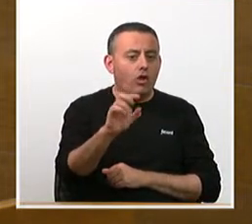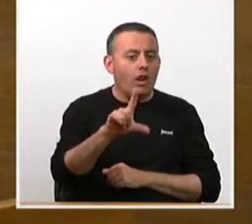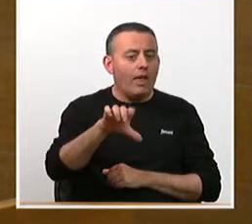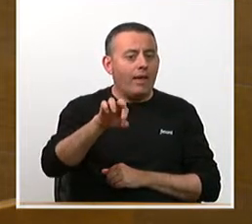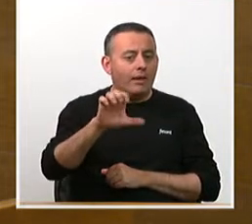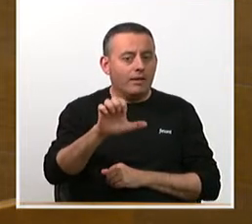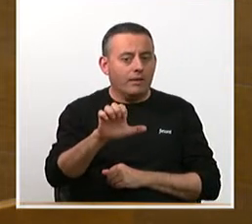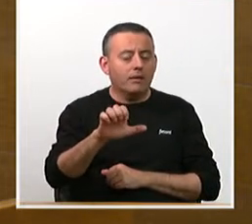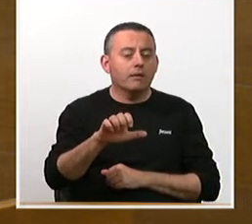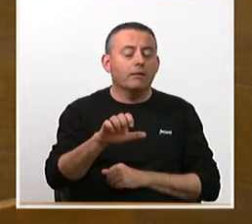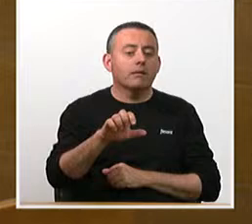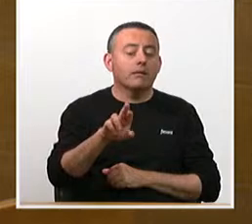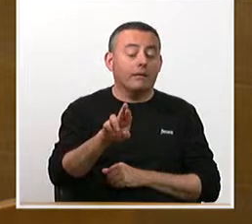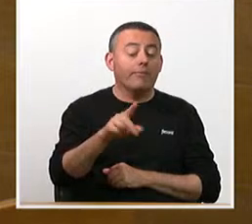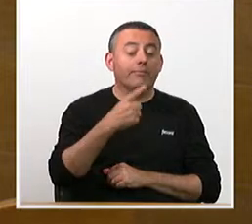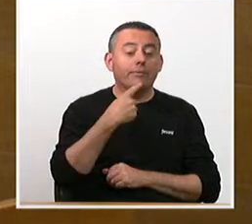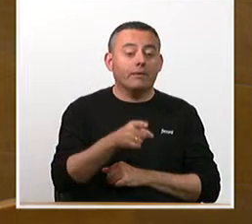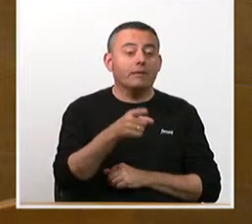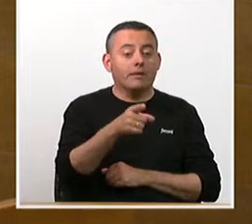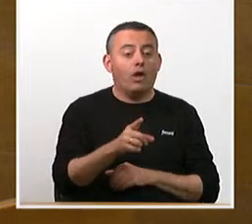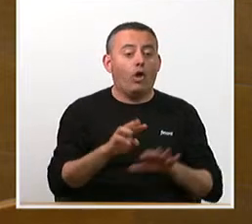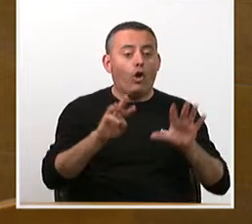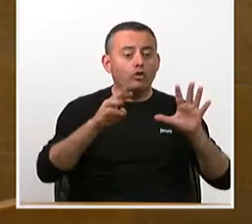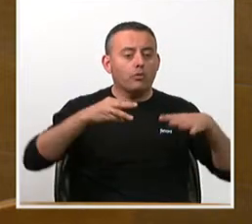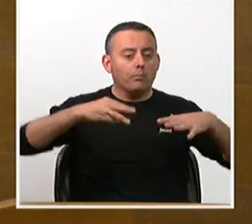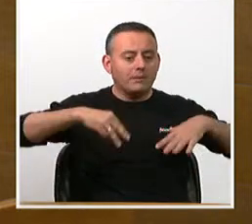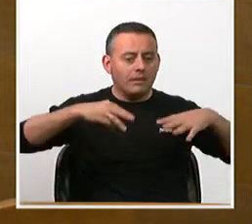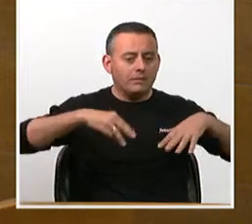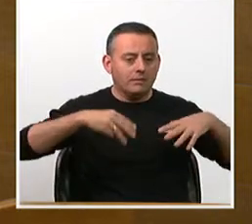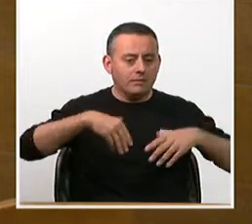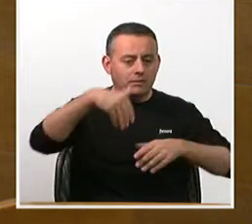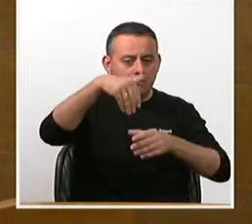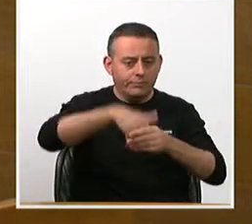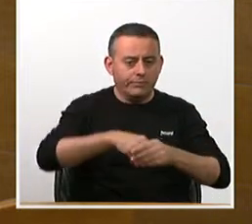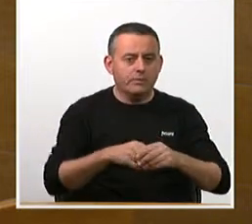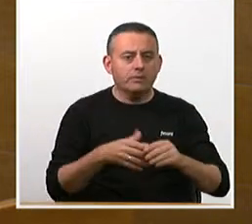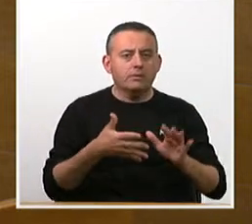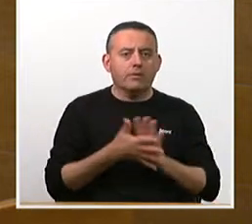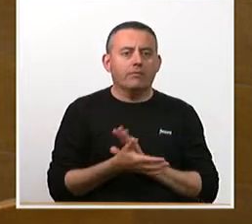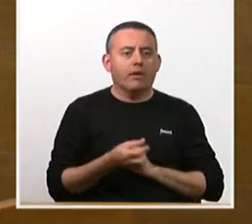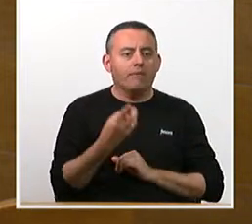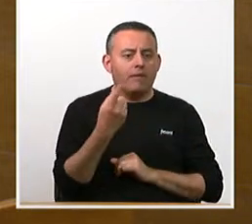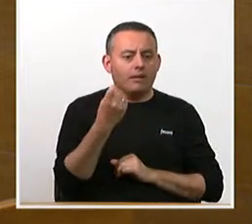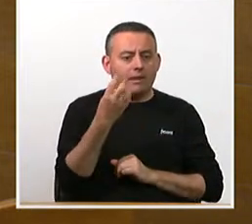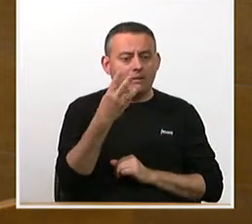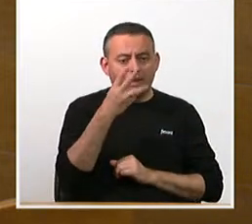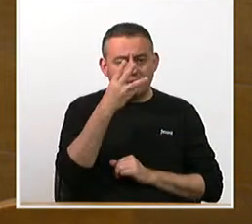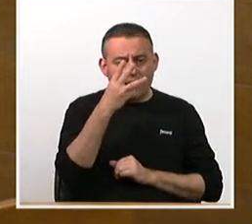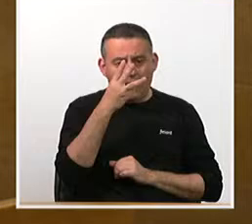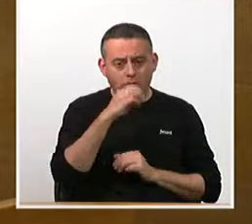deser perar como de sectar y una purga